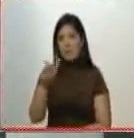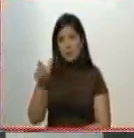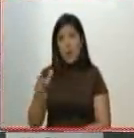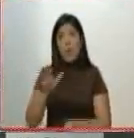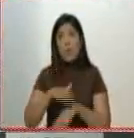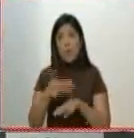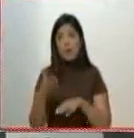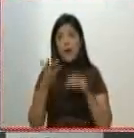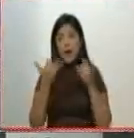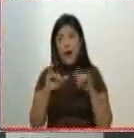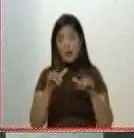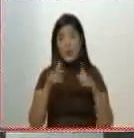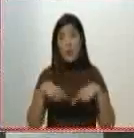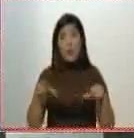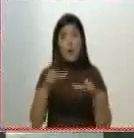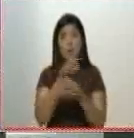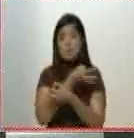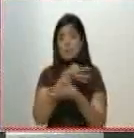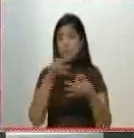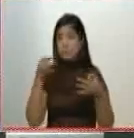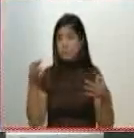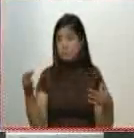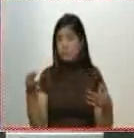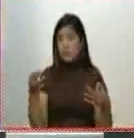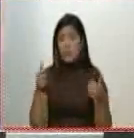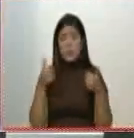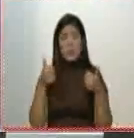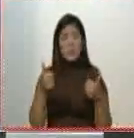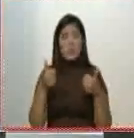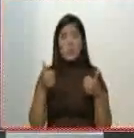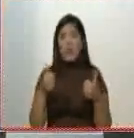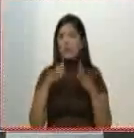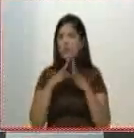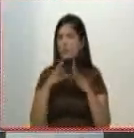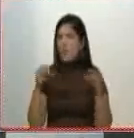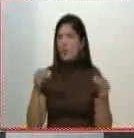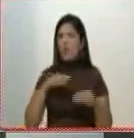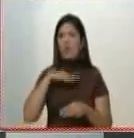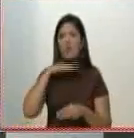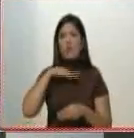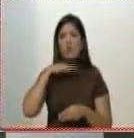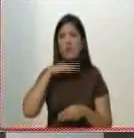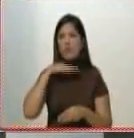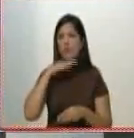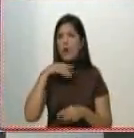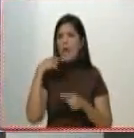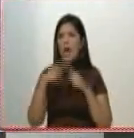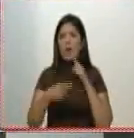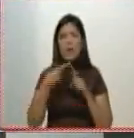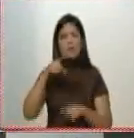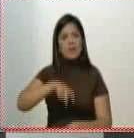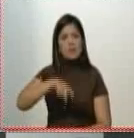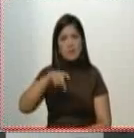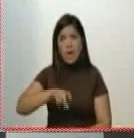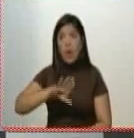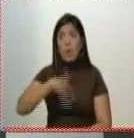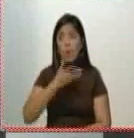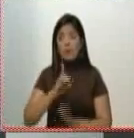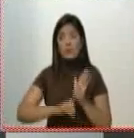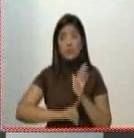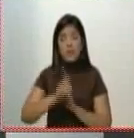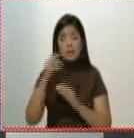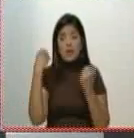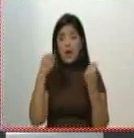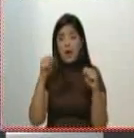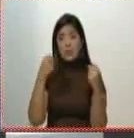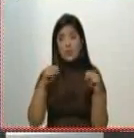un gimnasio de óptima calidad, de talla mundial, con todos los aparatos necesarios para su desarrollo